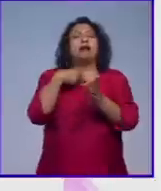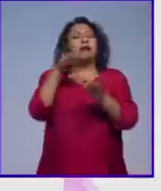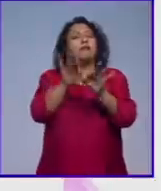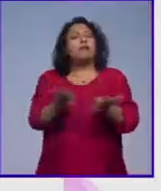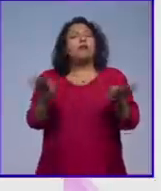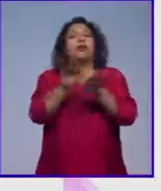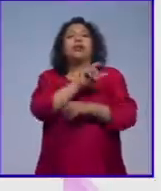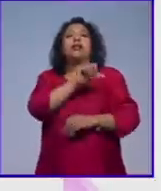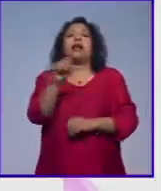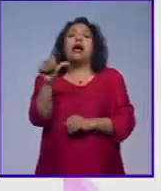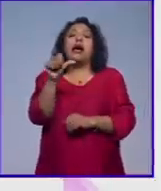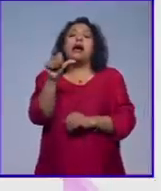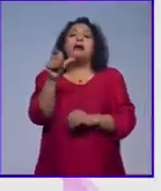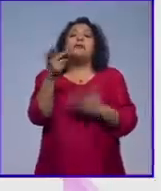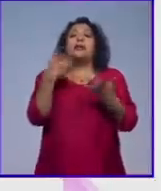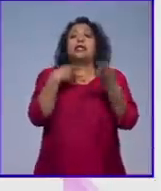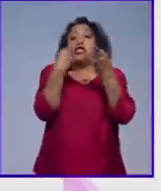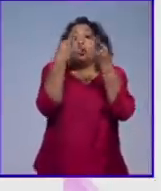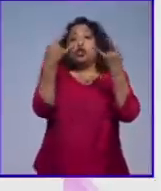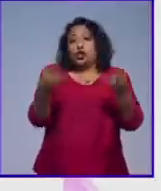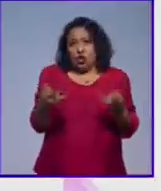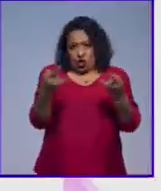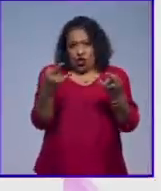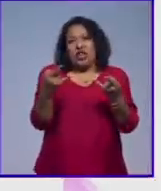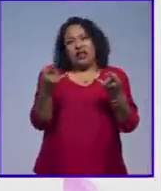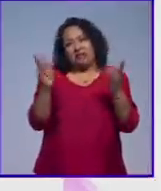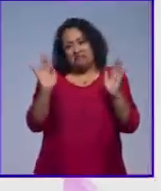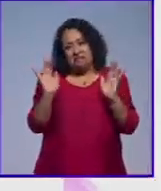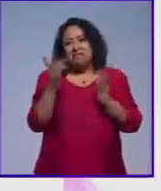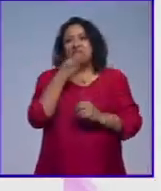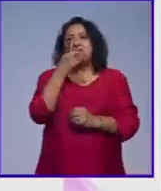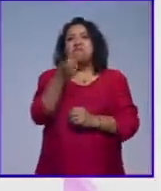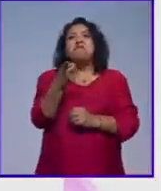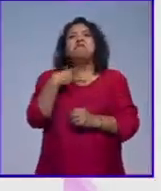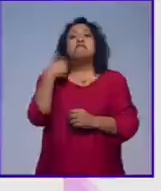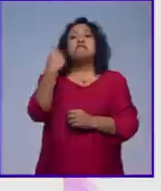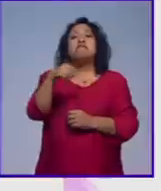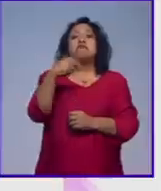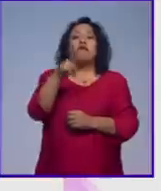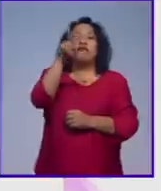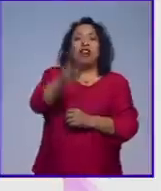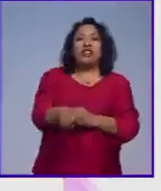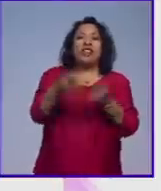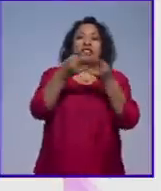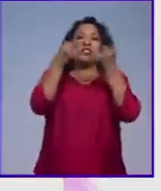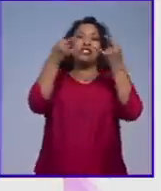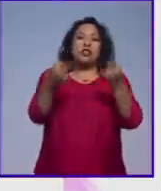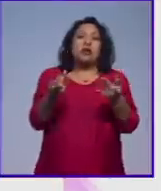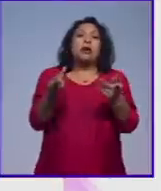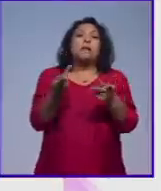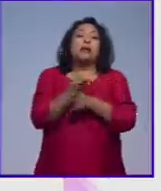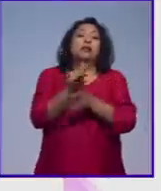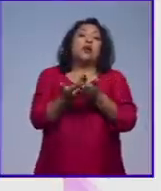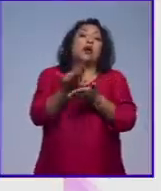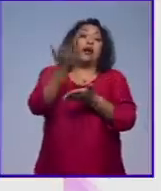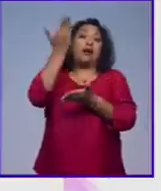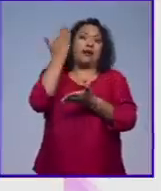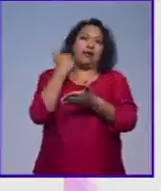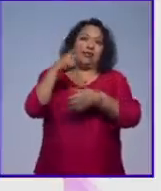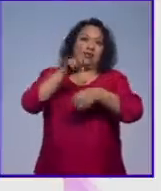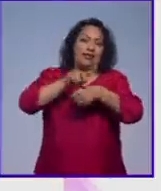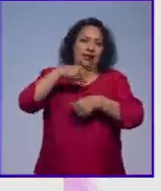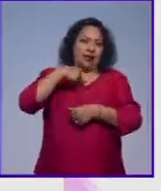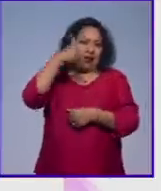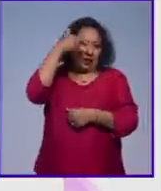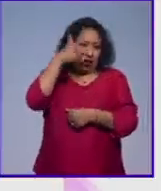profunda dentro de la historia, digamos que lo que se llama ahora la verdad histórica de lo que ocurrió aquella